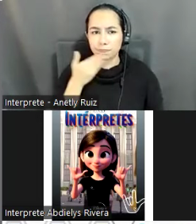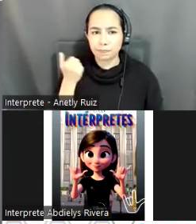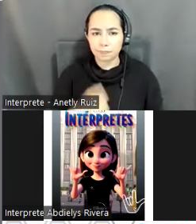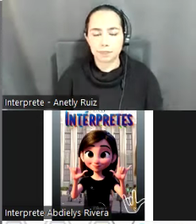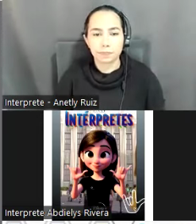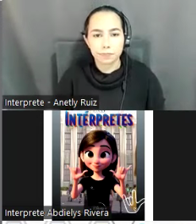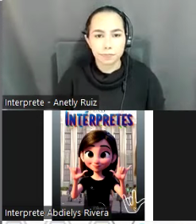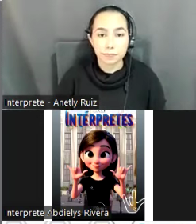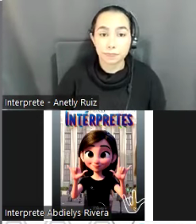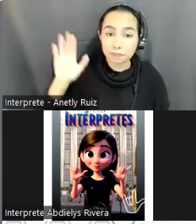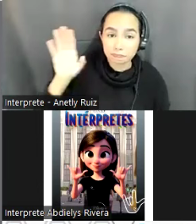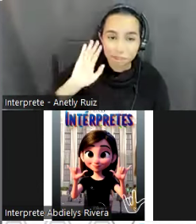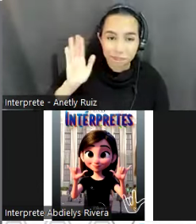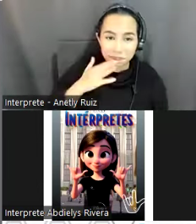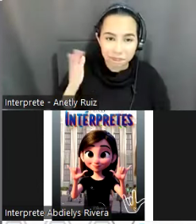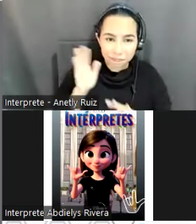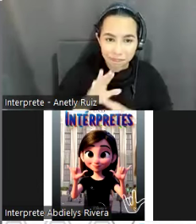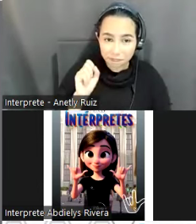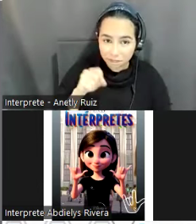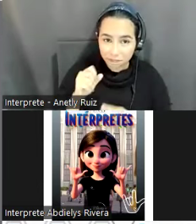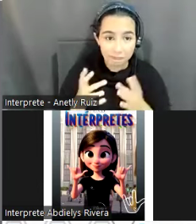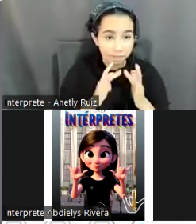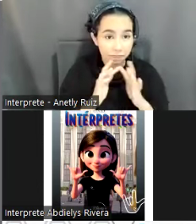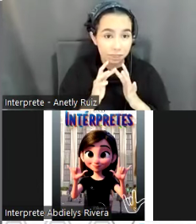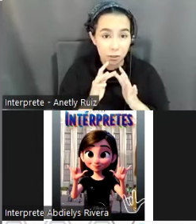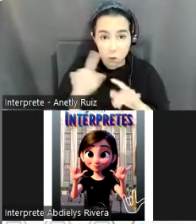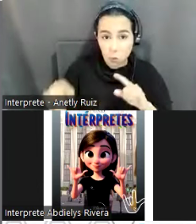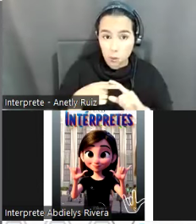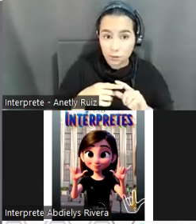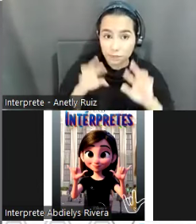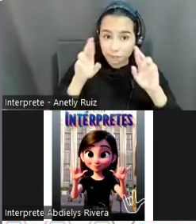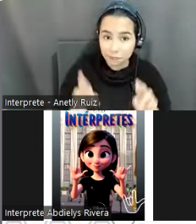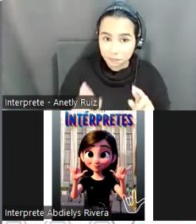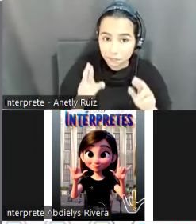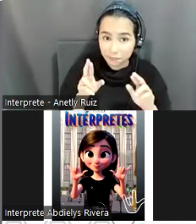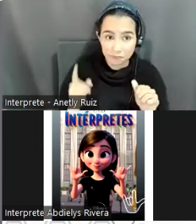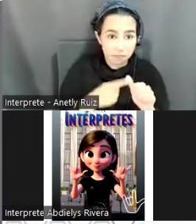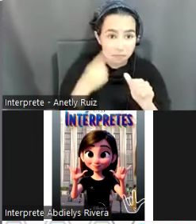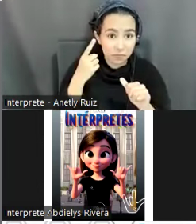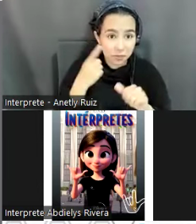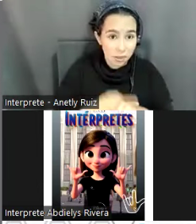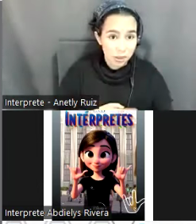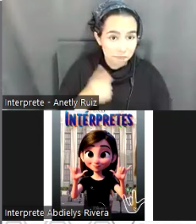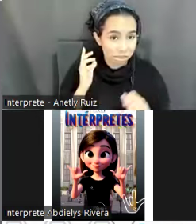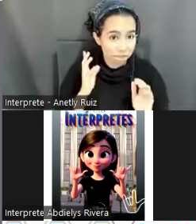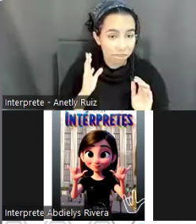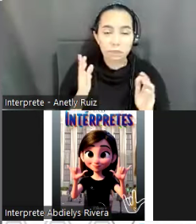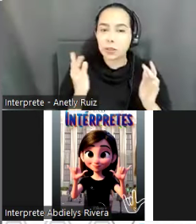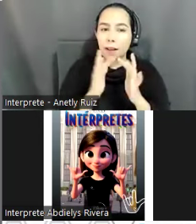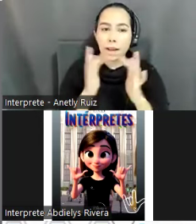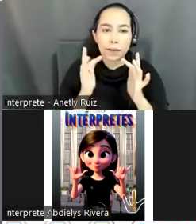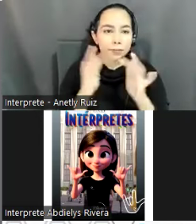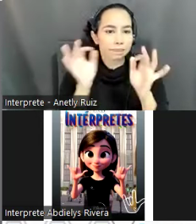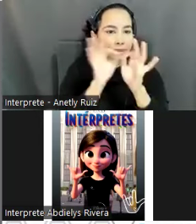Sí, buenas tardes. Todos los enlaces, ya cuando se registraron por primera vez a nuestra sección de los ecos, va a ser el mismo enlace